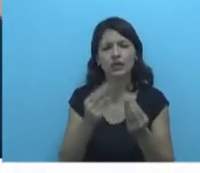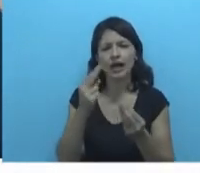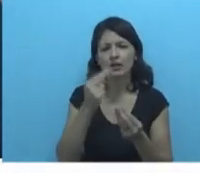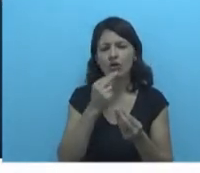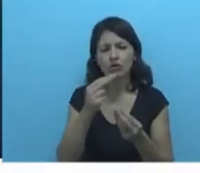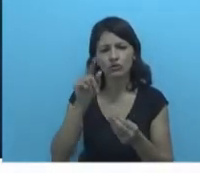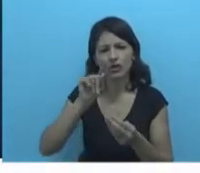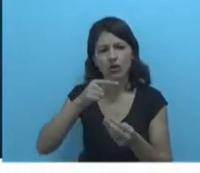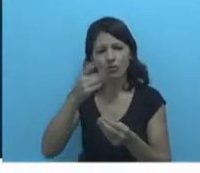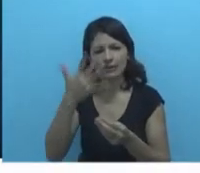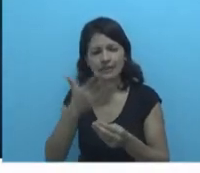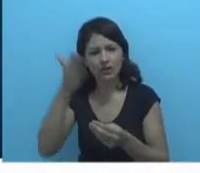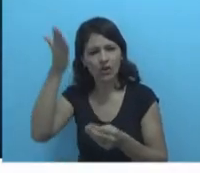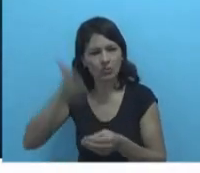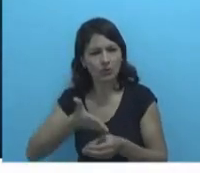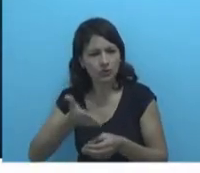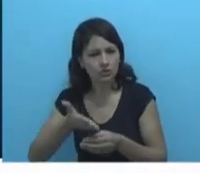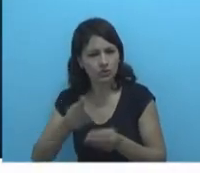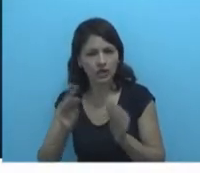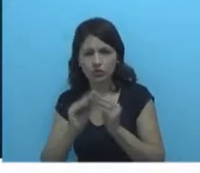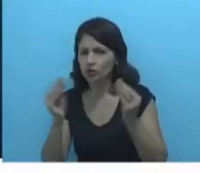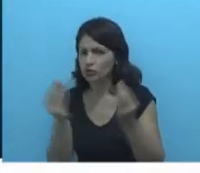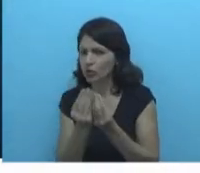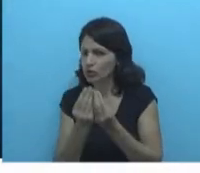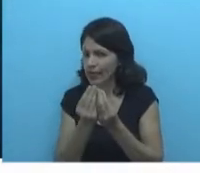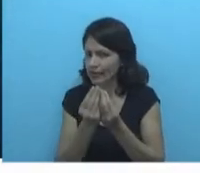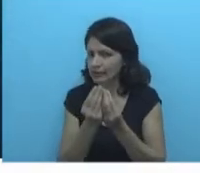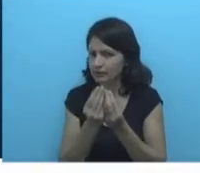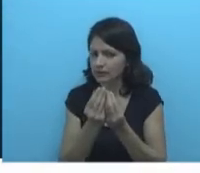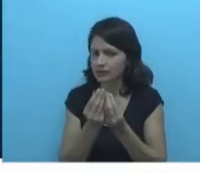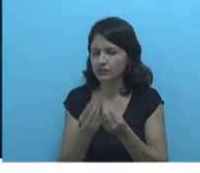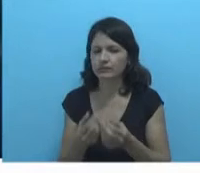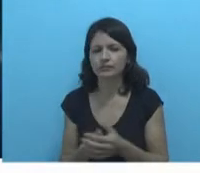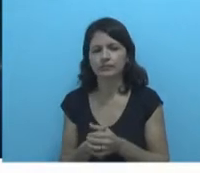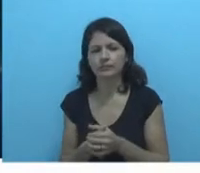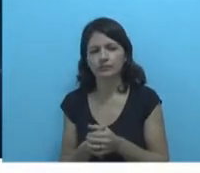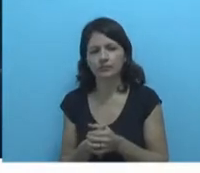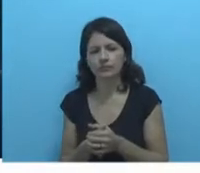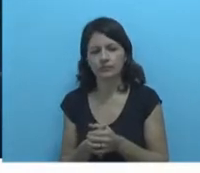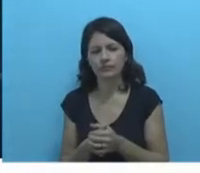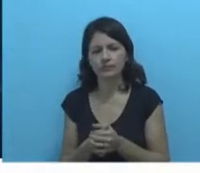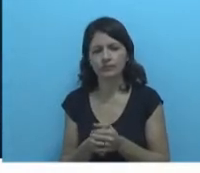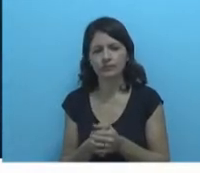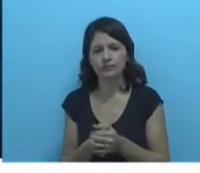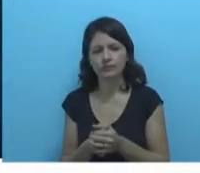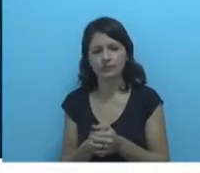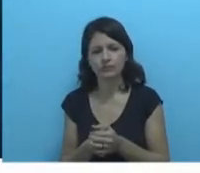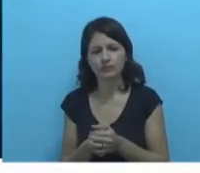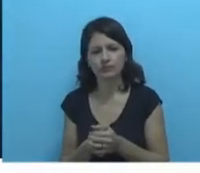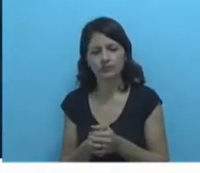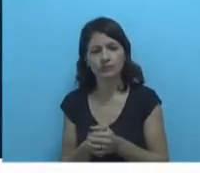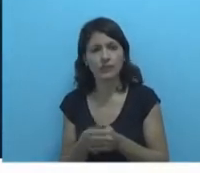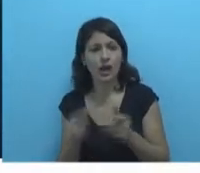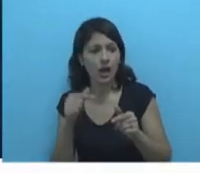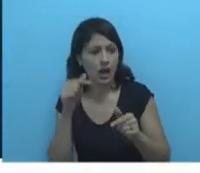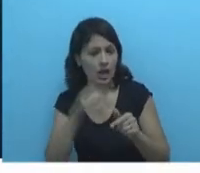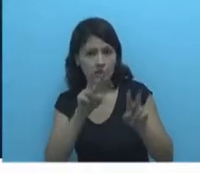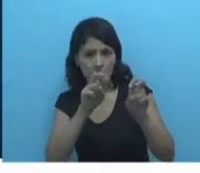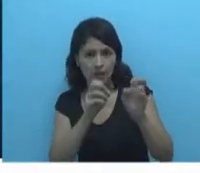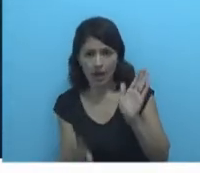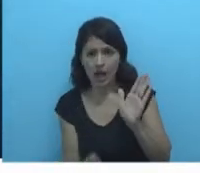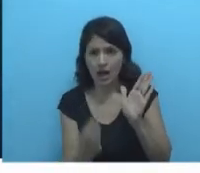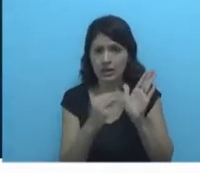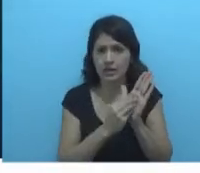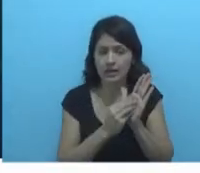son los nuevos desempleados a nivel nacional. Si a esto le agregamos las noticias que hemos tomado conocimiento y que en esta Cámara se